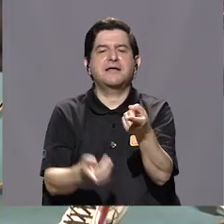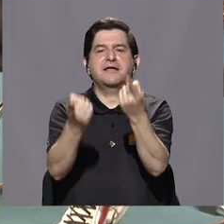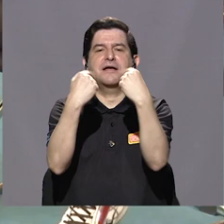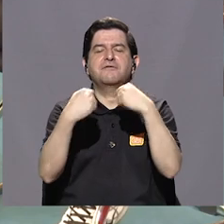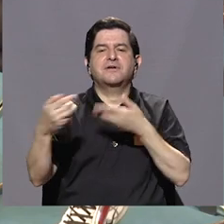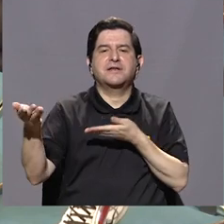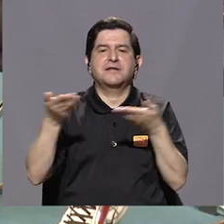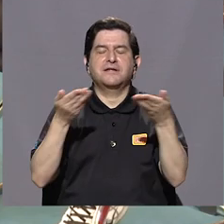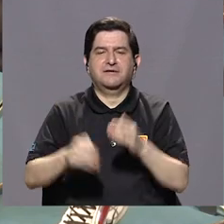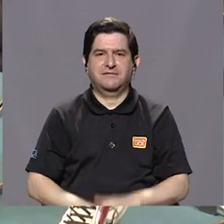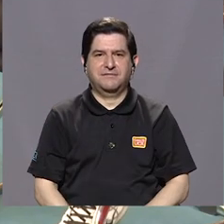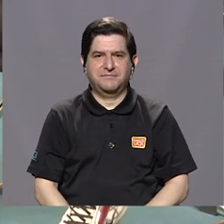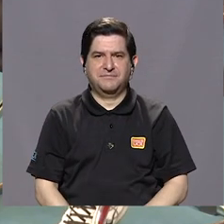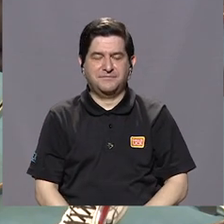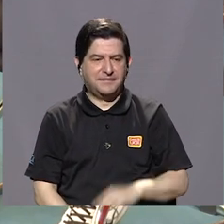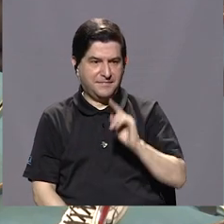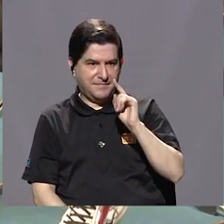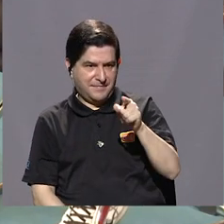que entre ella